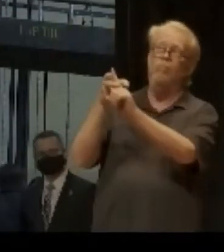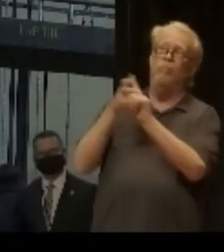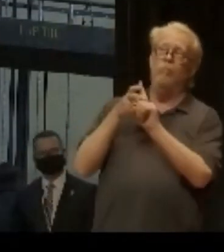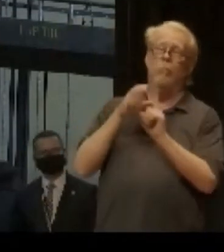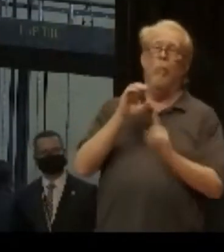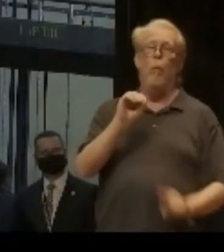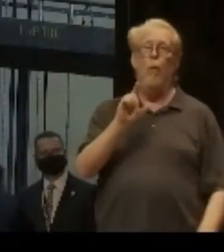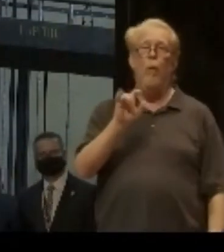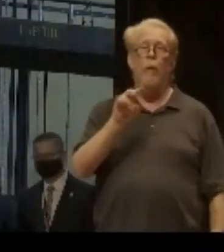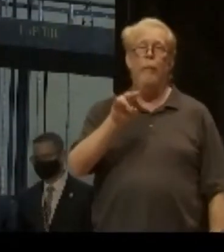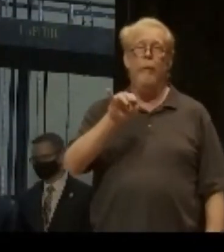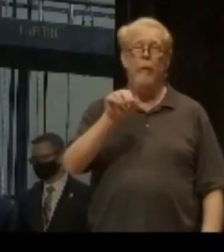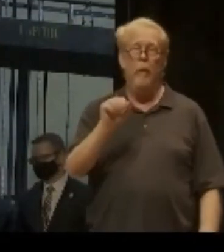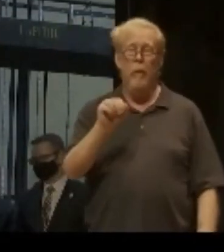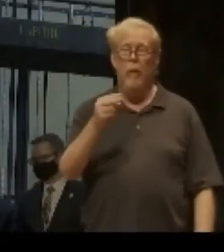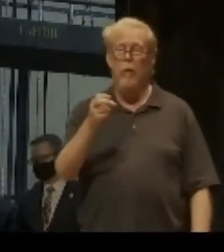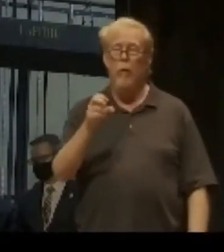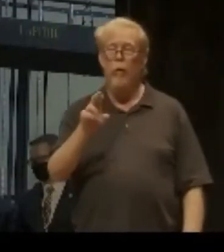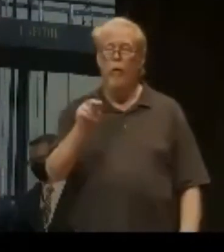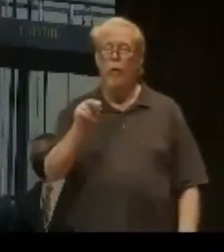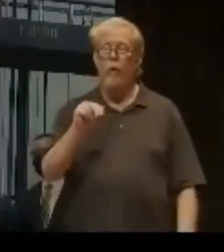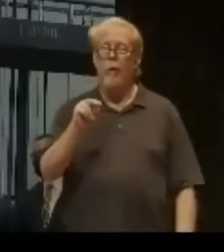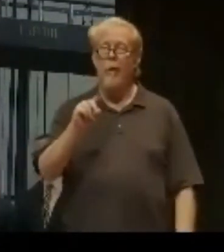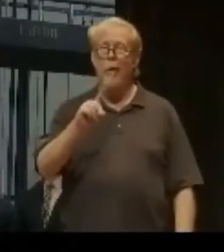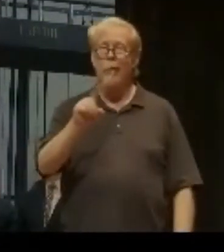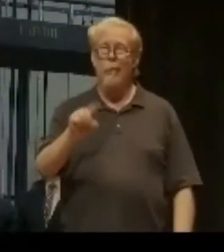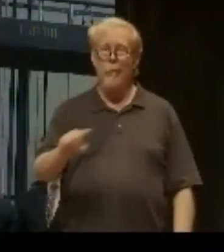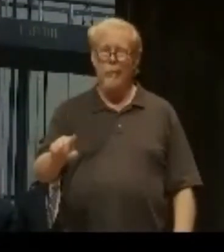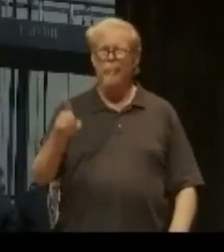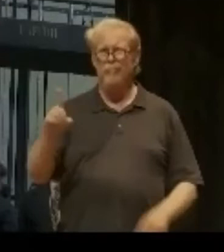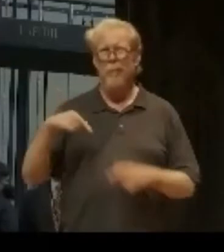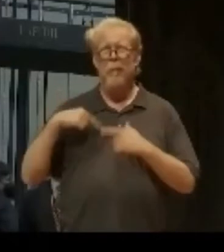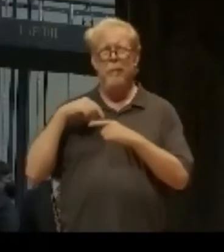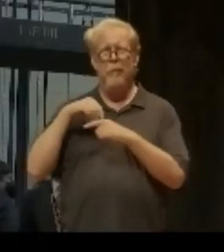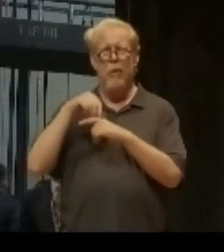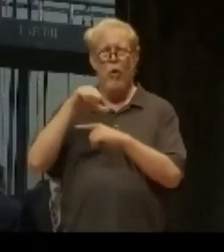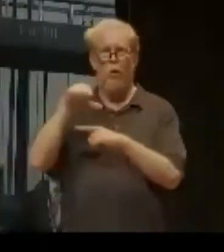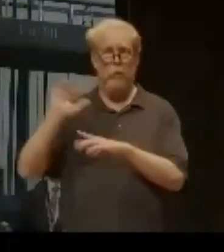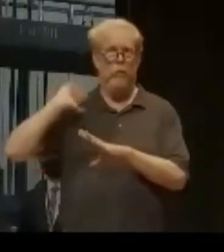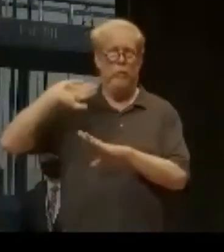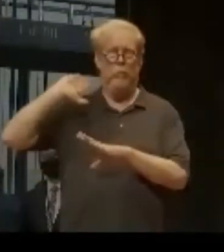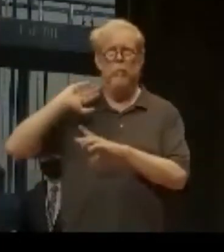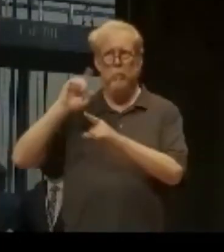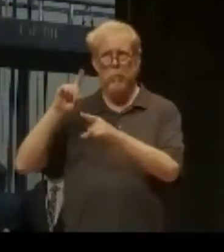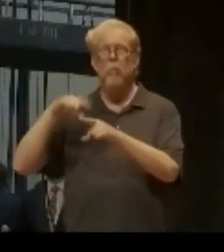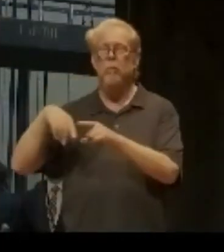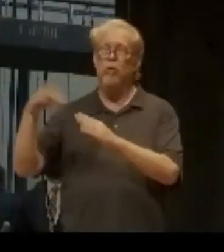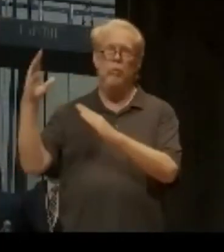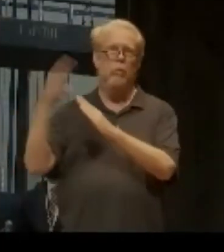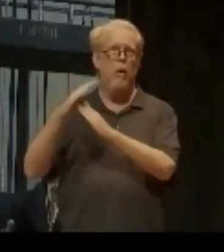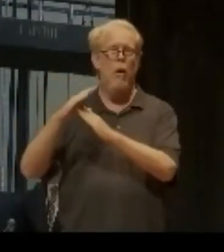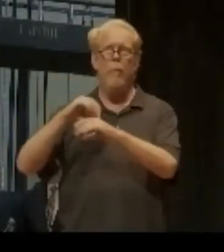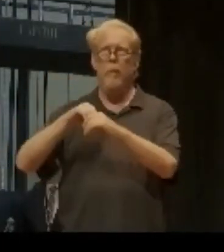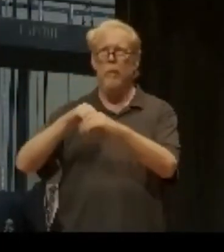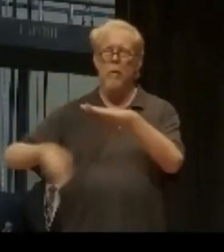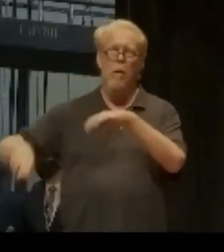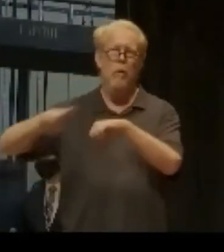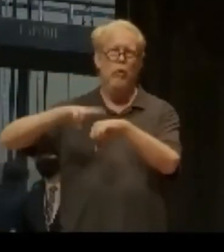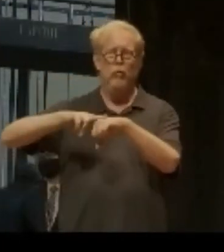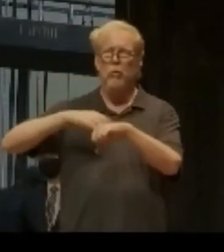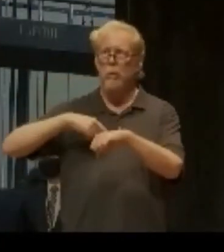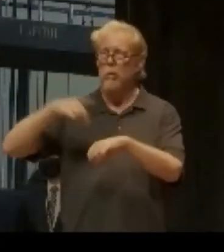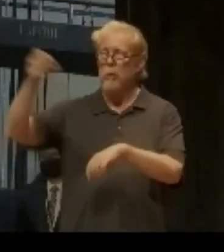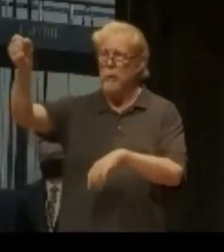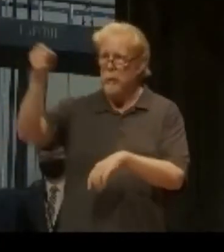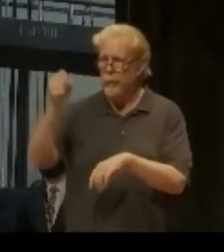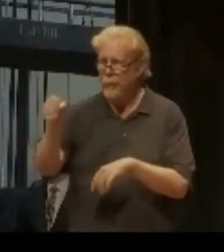robar la señora Hernández, quien es una de las expertos en programas duales a nivel nacional. La trajimos acá a San Antonio y